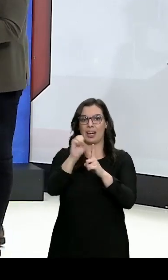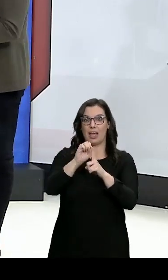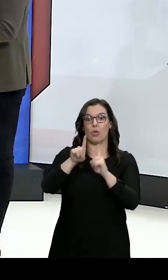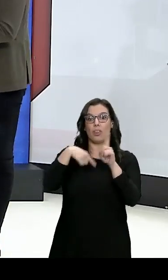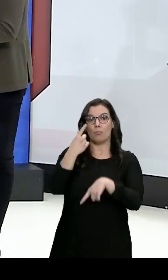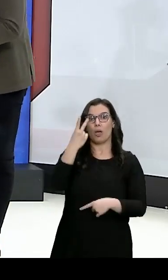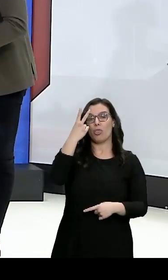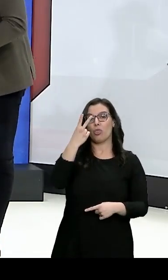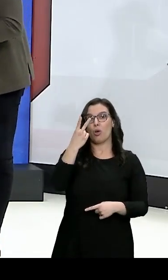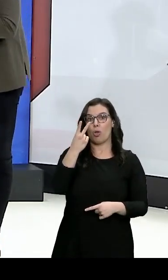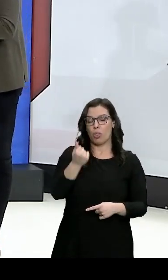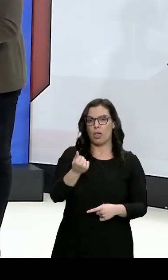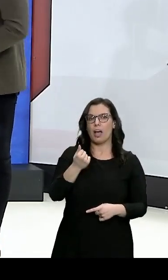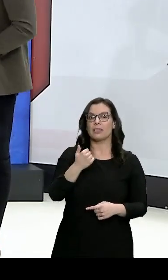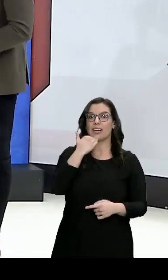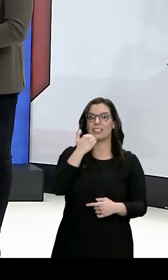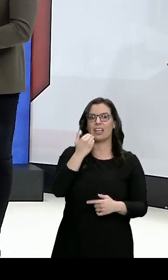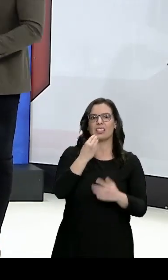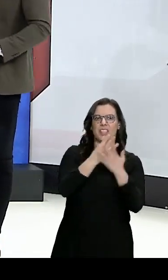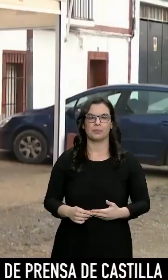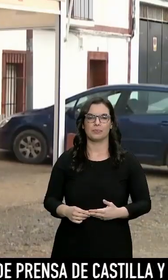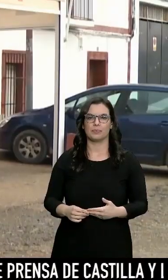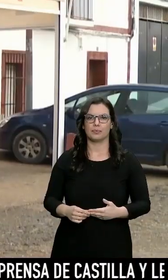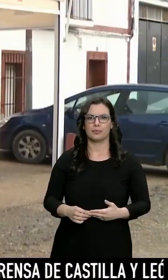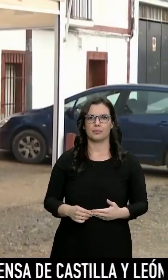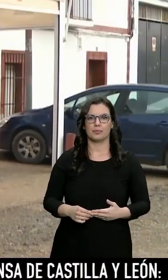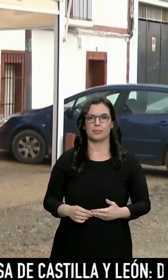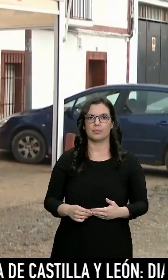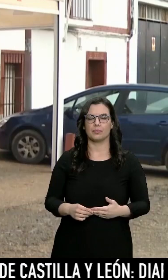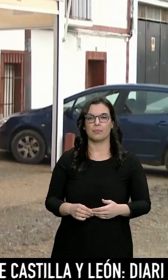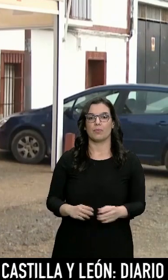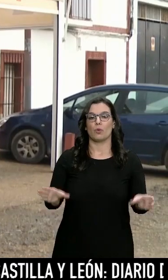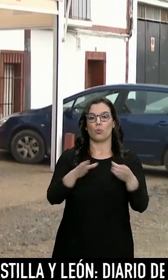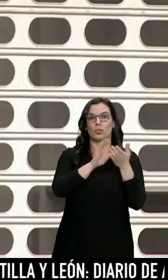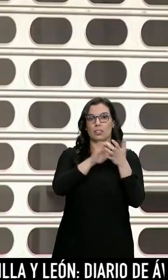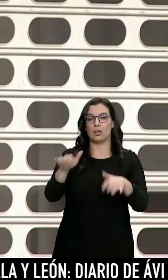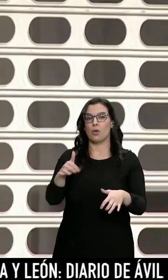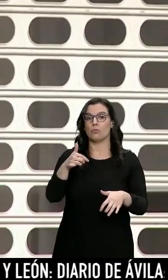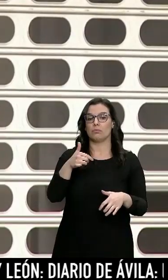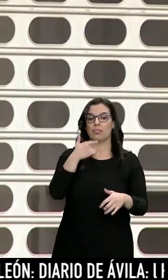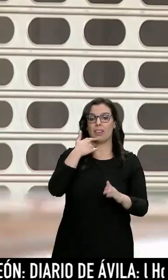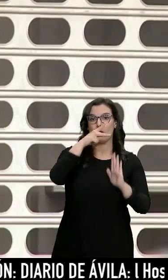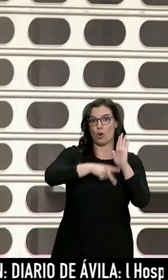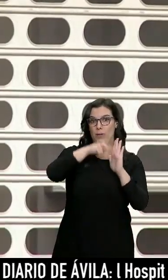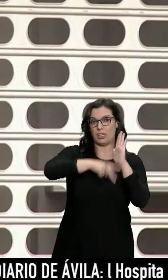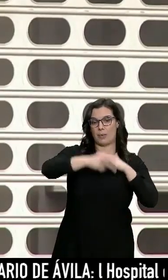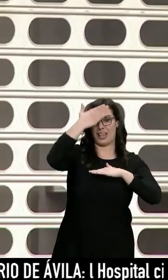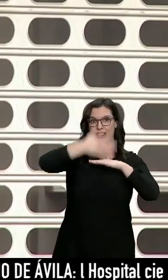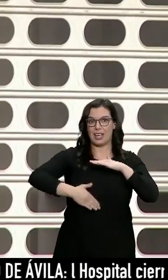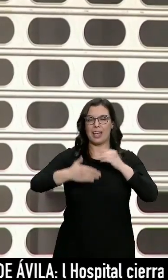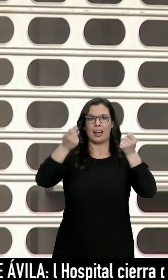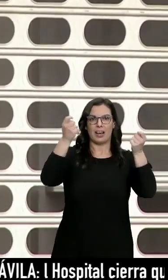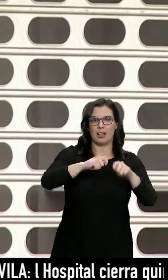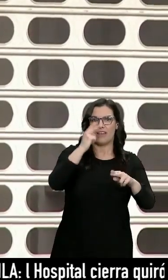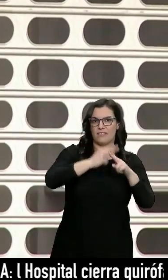tardes primaverales de casi 18 o 20 de máxima. La Junta prorroga 2 semanas más el cierre del interior de